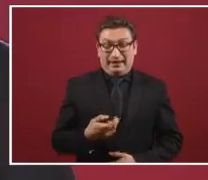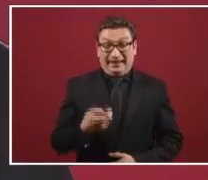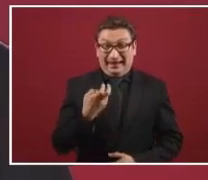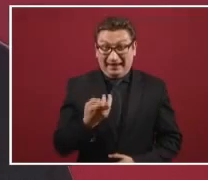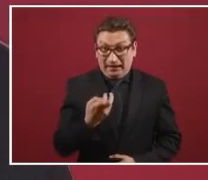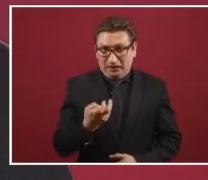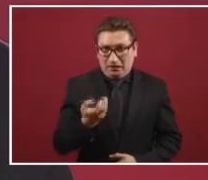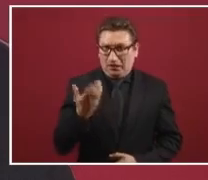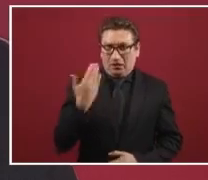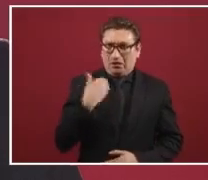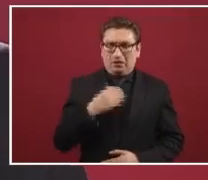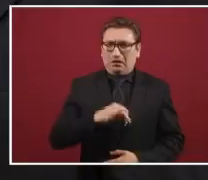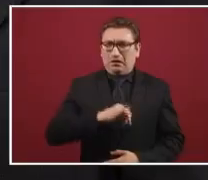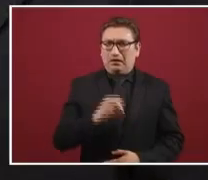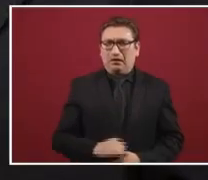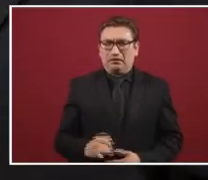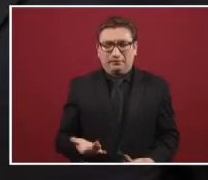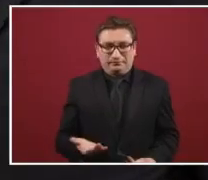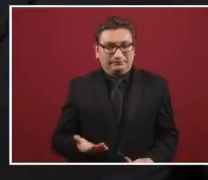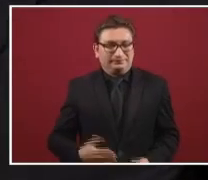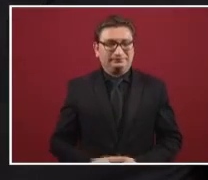presentado. Por eso,